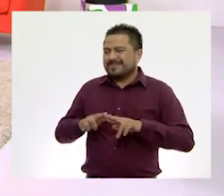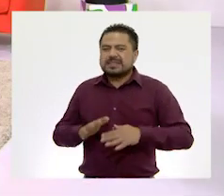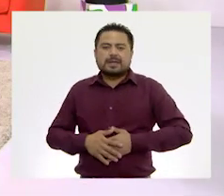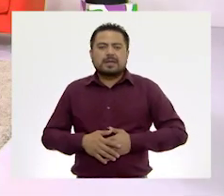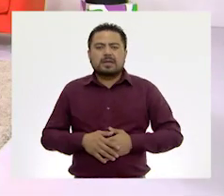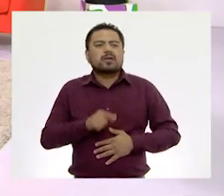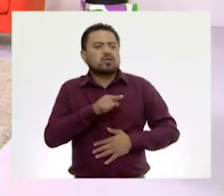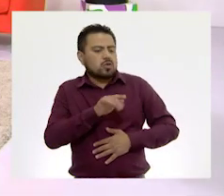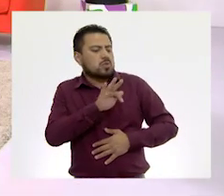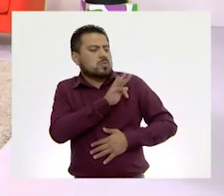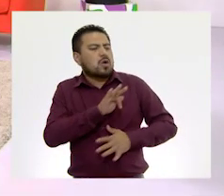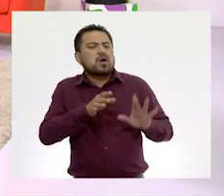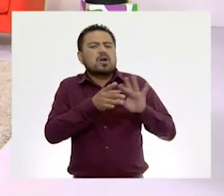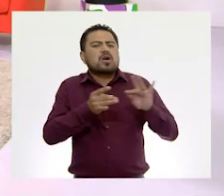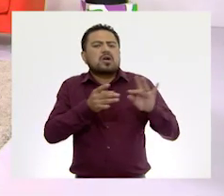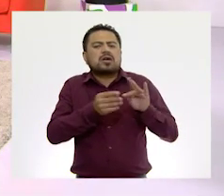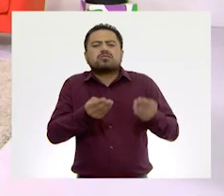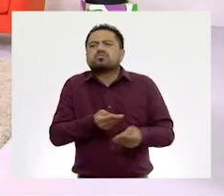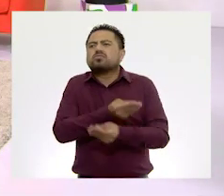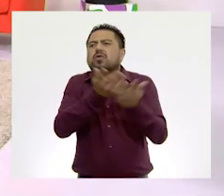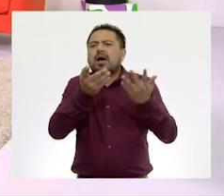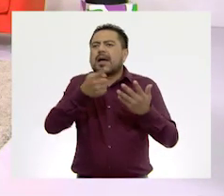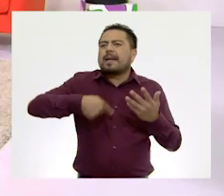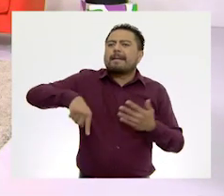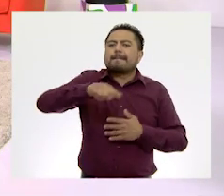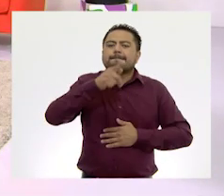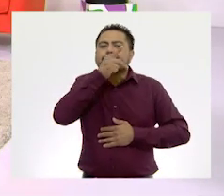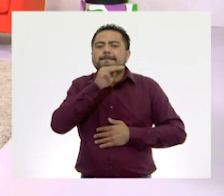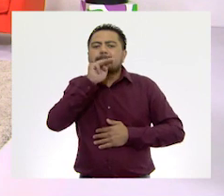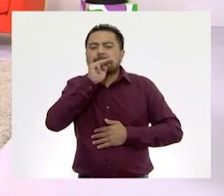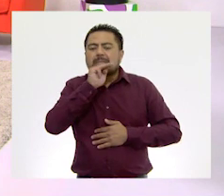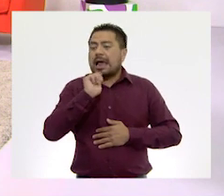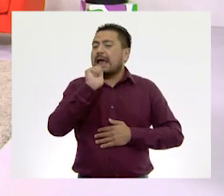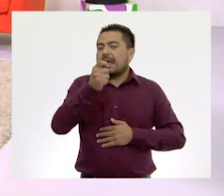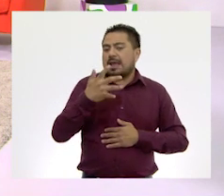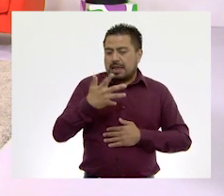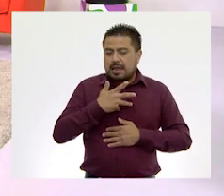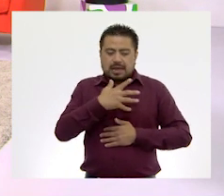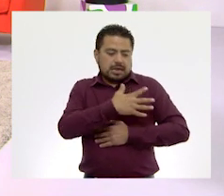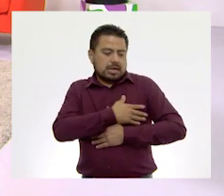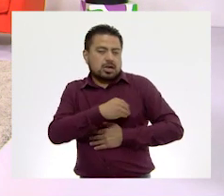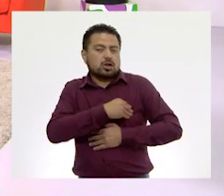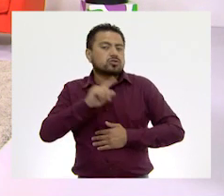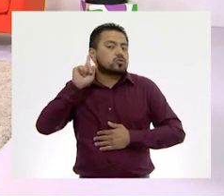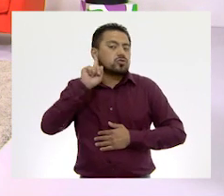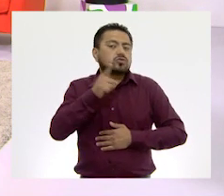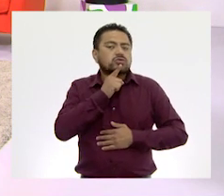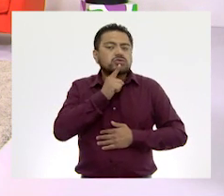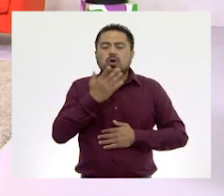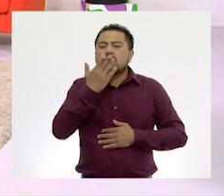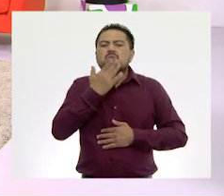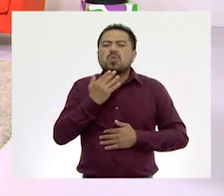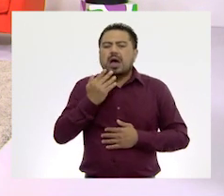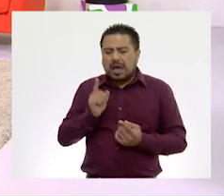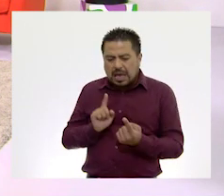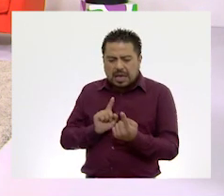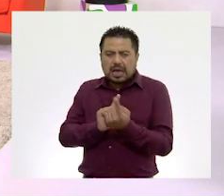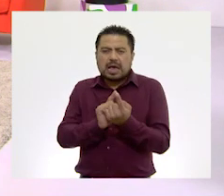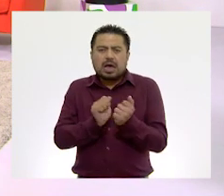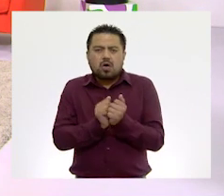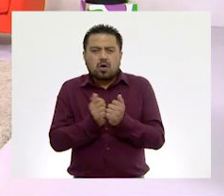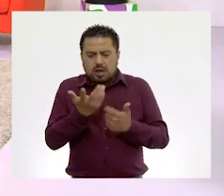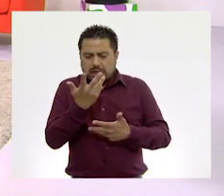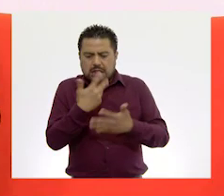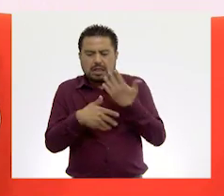qué podrías decirles a las madres y padres de familia que tienen hijas o hijos sordos y que no se han acercado a la lengua de